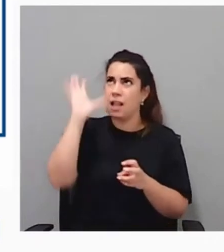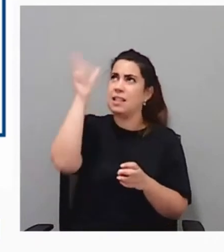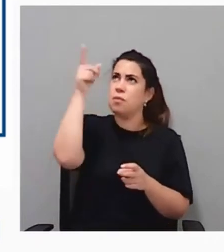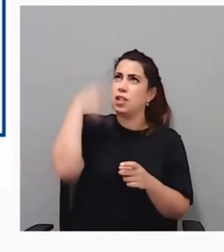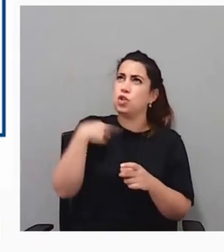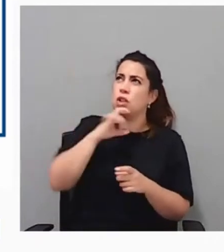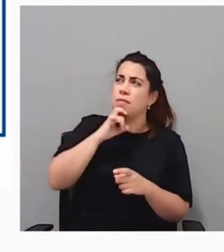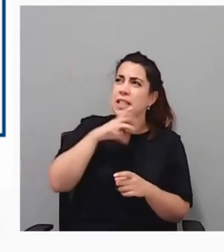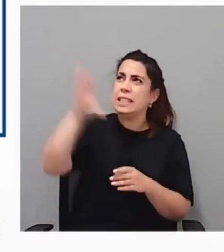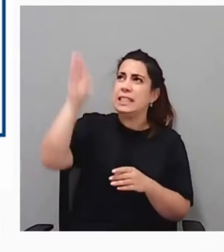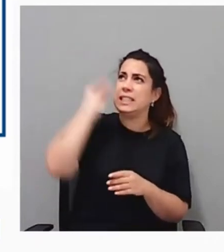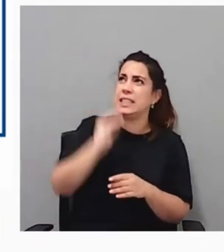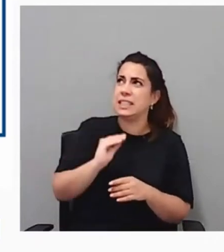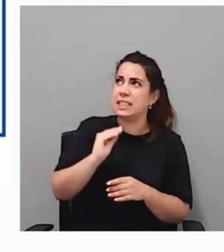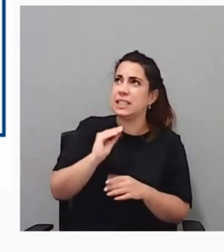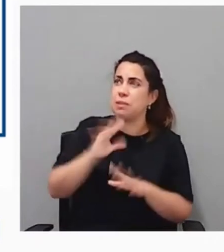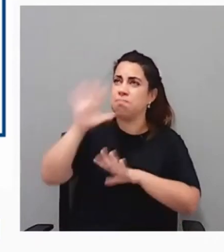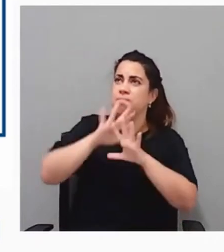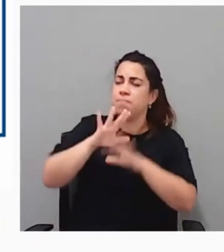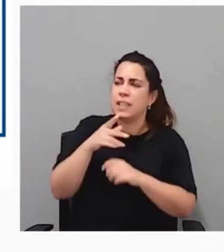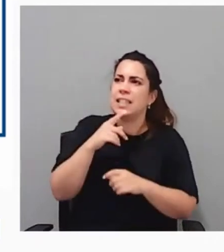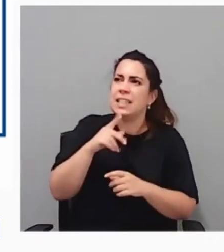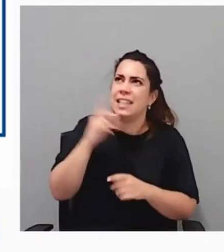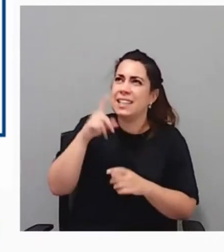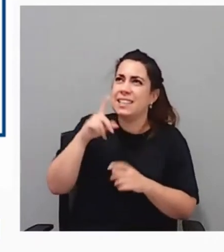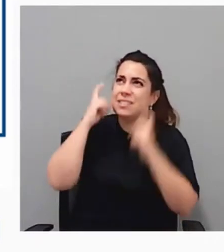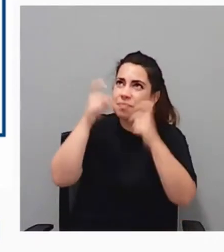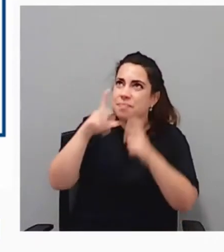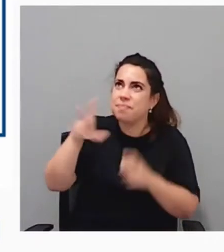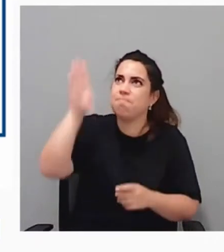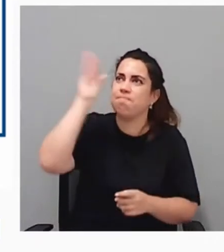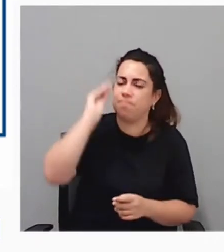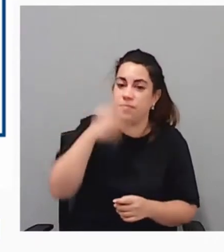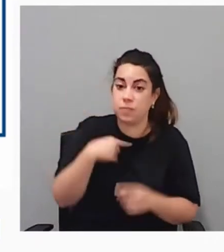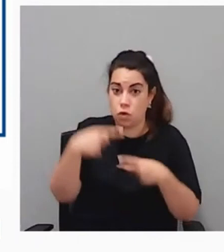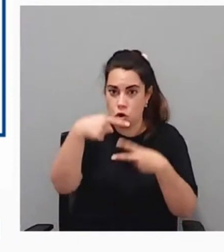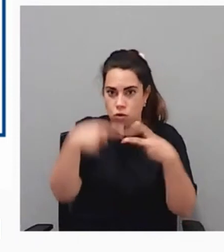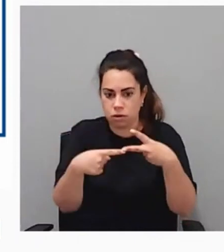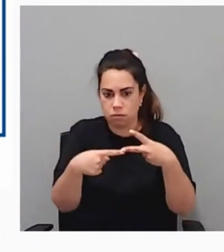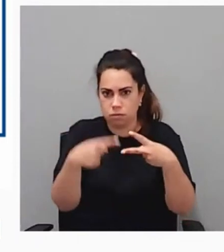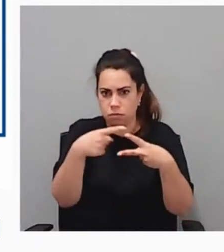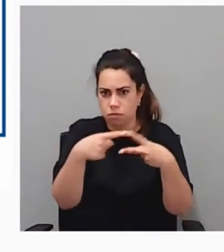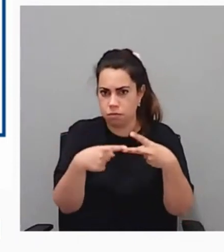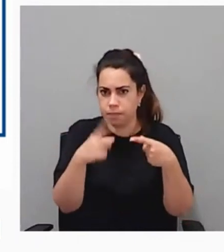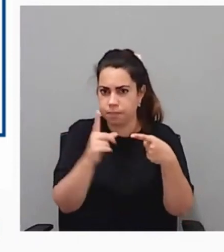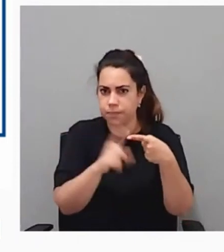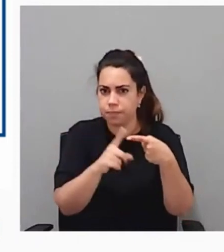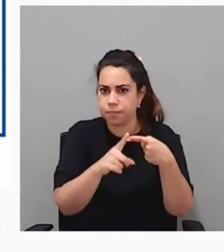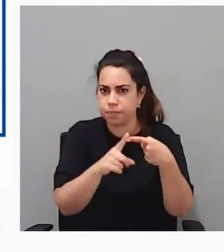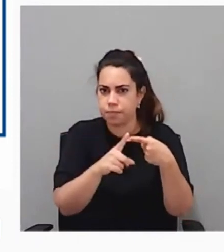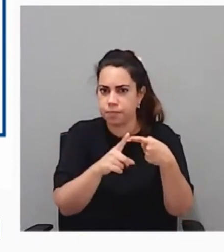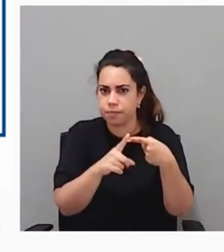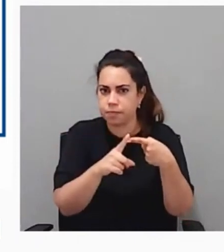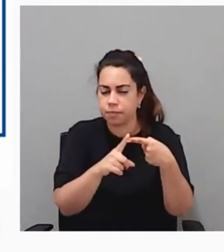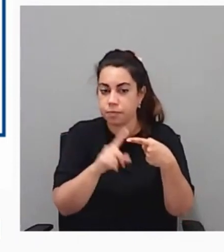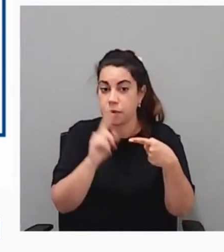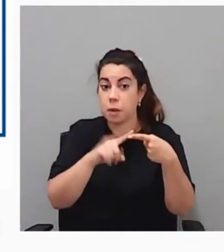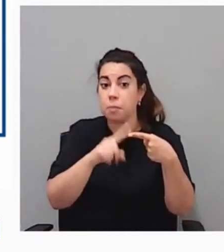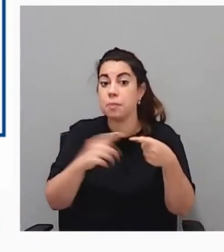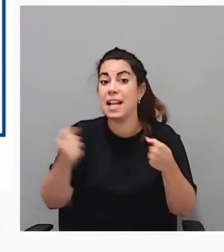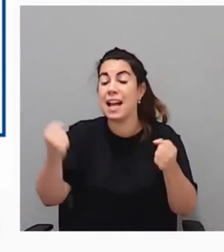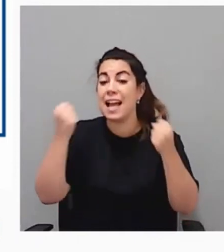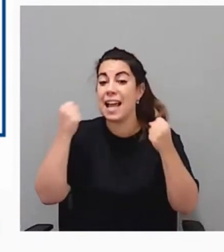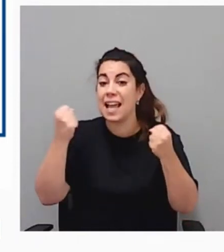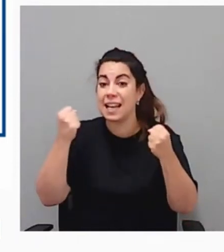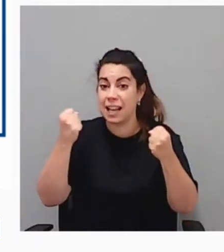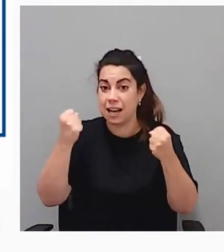dos cosas que son importantes para entender la complejidad del universo. Una, el uso de la energía, y eso lo sabemos